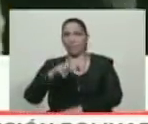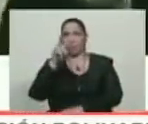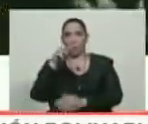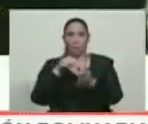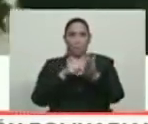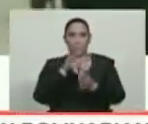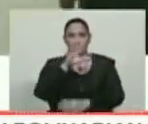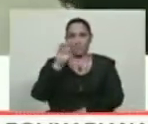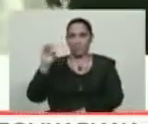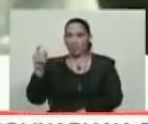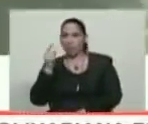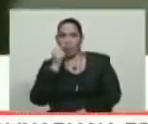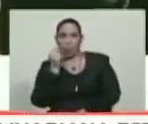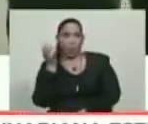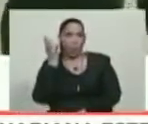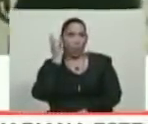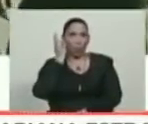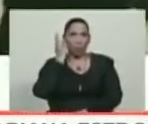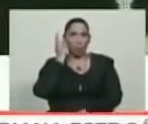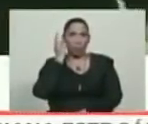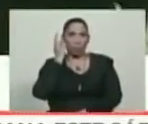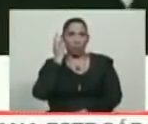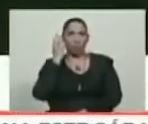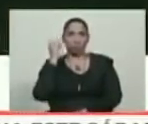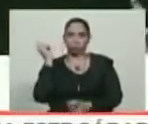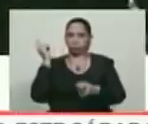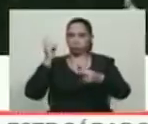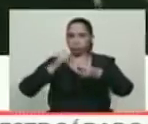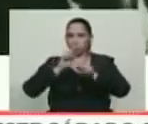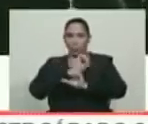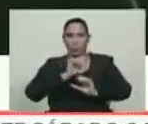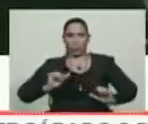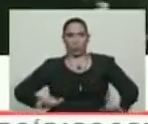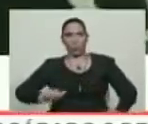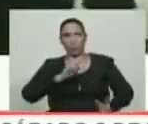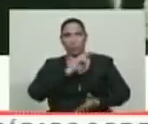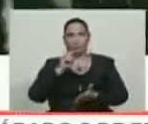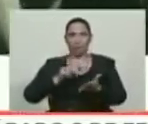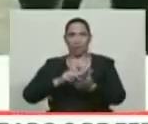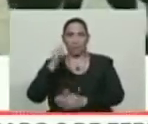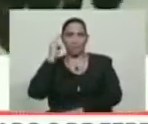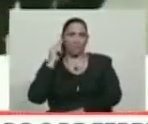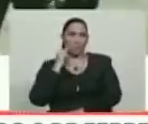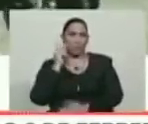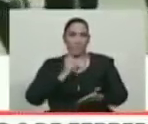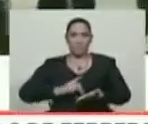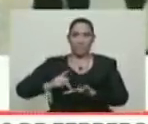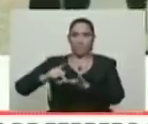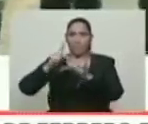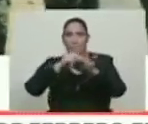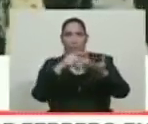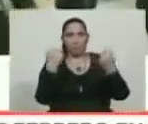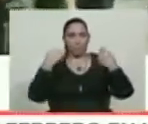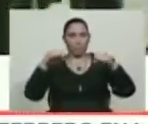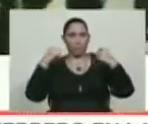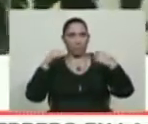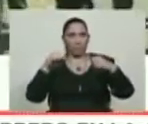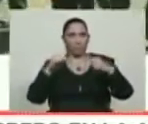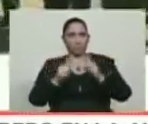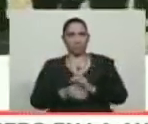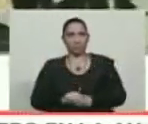2.500 hombres y mujeres de la Guardia Nacional Bolivariana para participar en las maniobras correspondientes. Y es